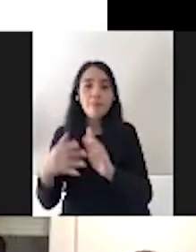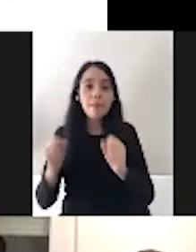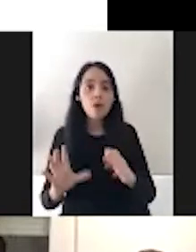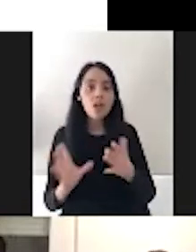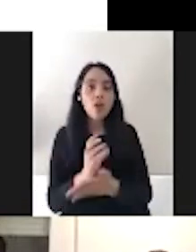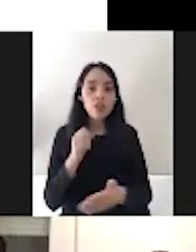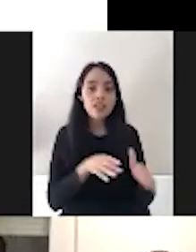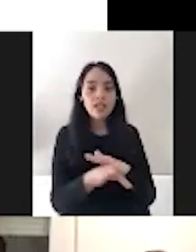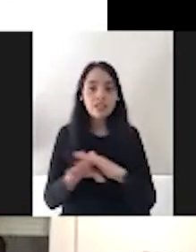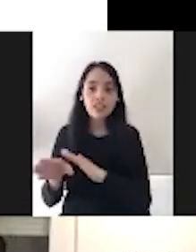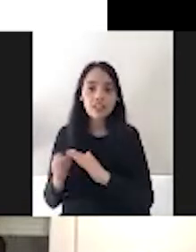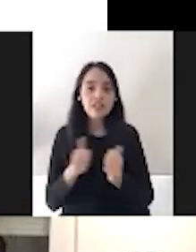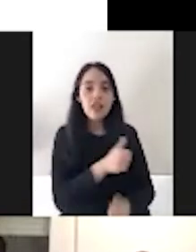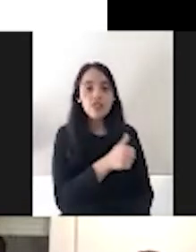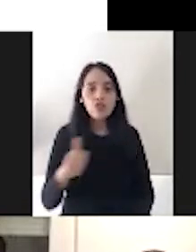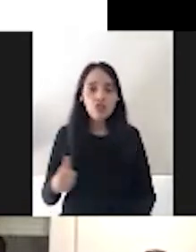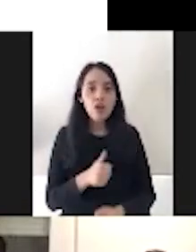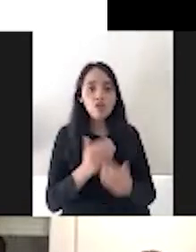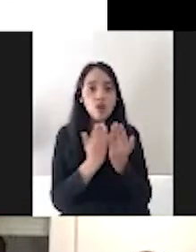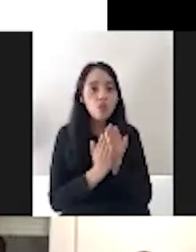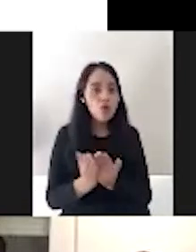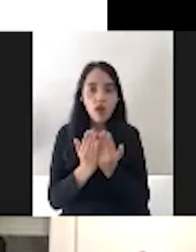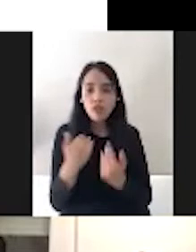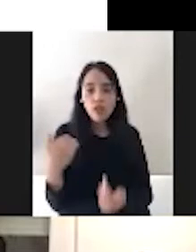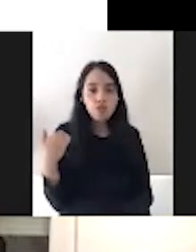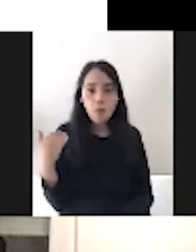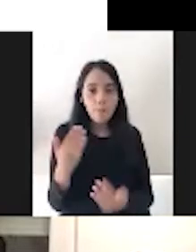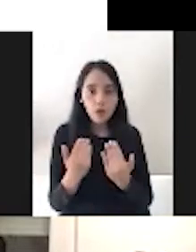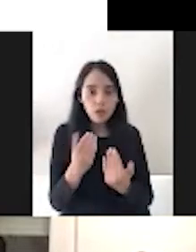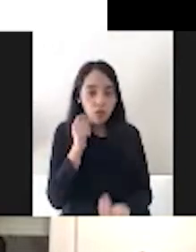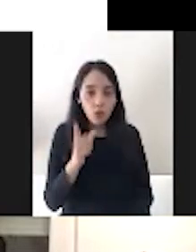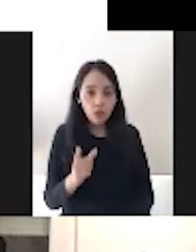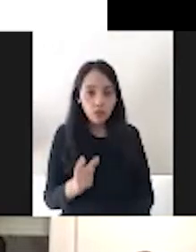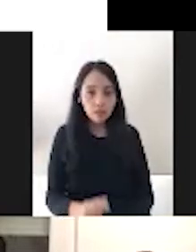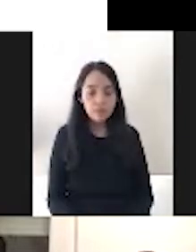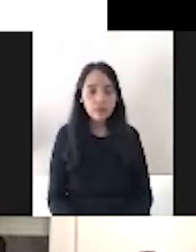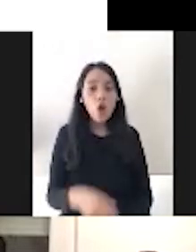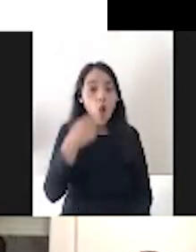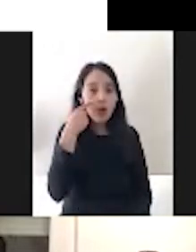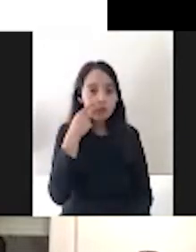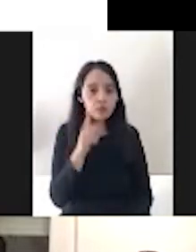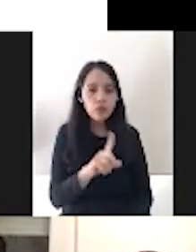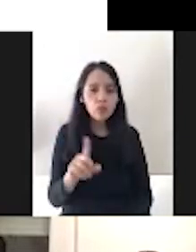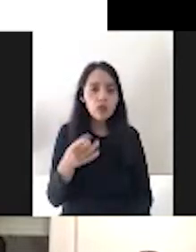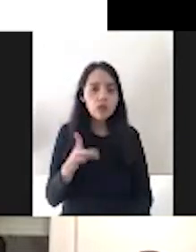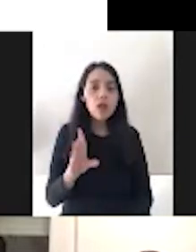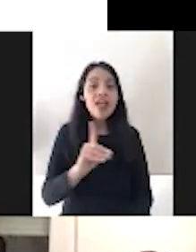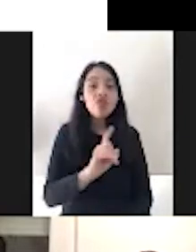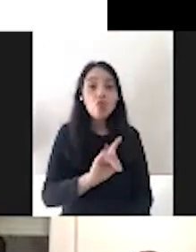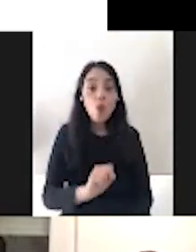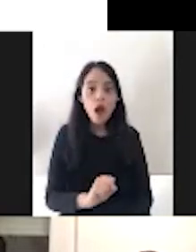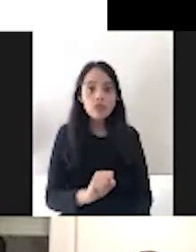para todos los estudiantes, independientemente de su necesidad educativa. Ojo con eso, que el DUA ya no